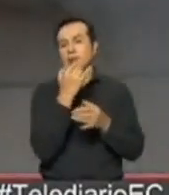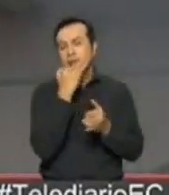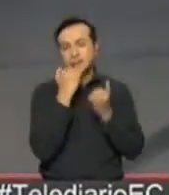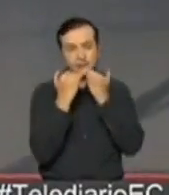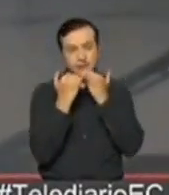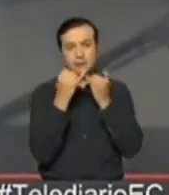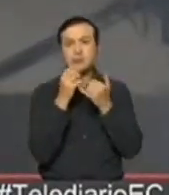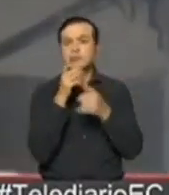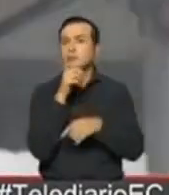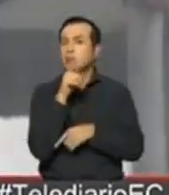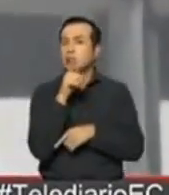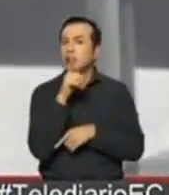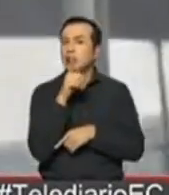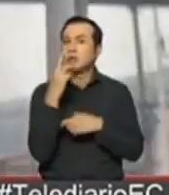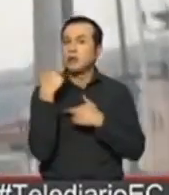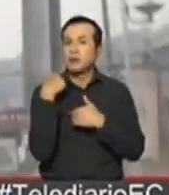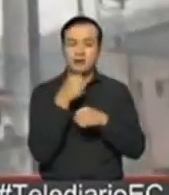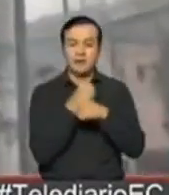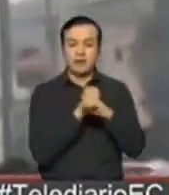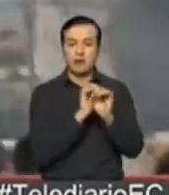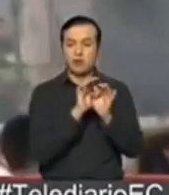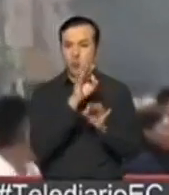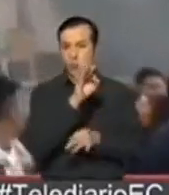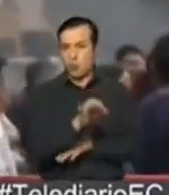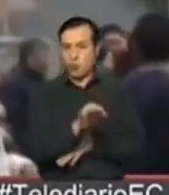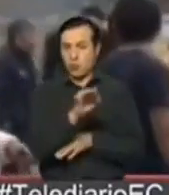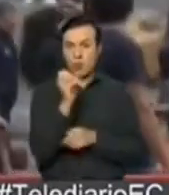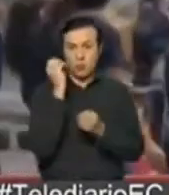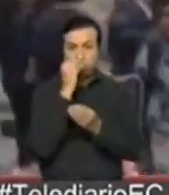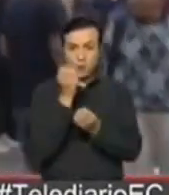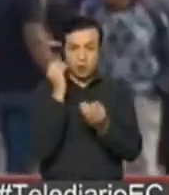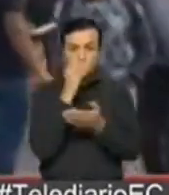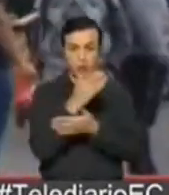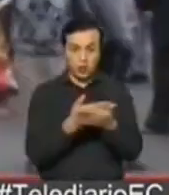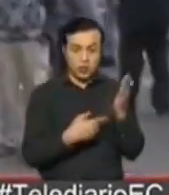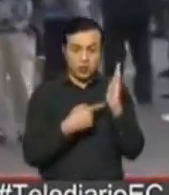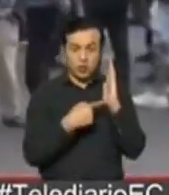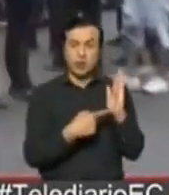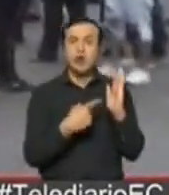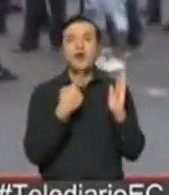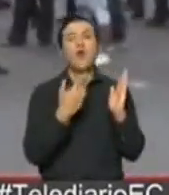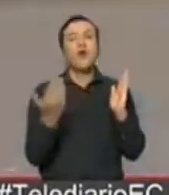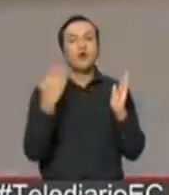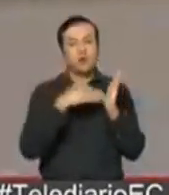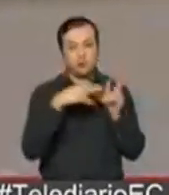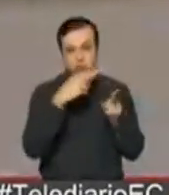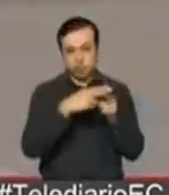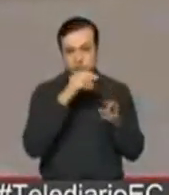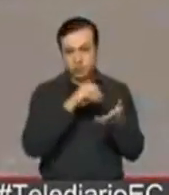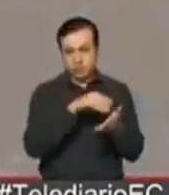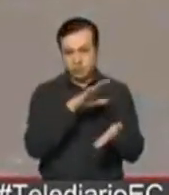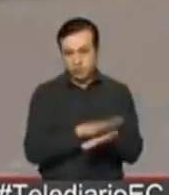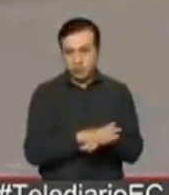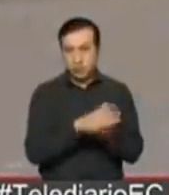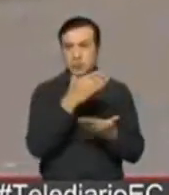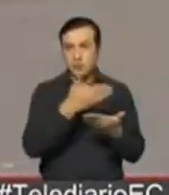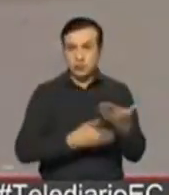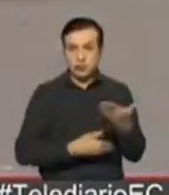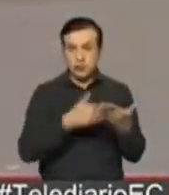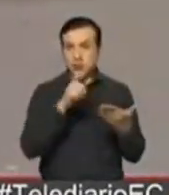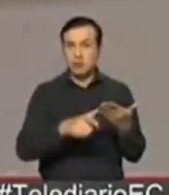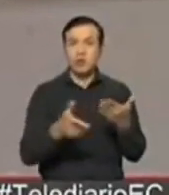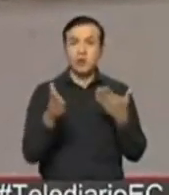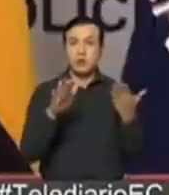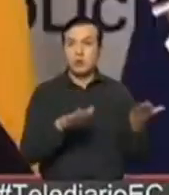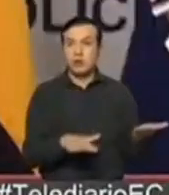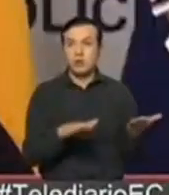la Defensoría del Pueblo. A pesar de esto, en el informe del defensor Freddy Carrión, se insistió en ese nombre, como una víctima mortal en las